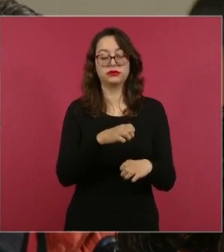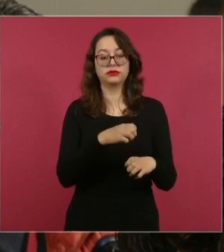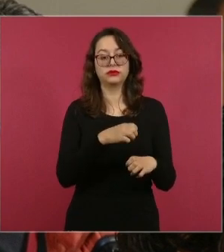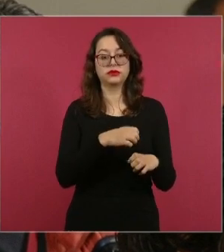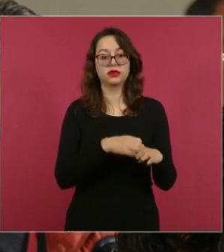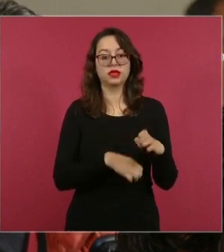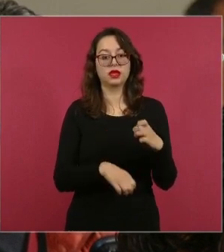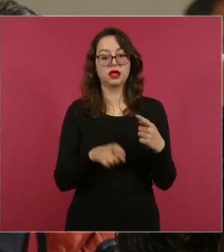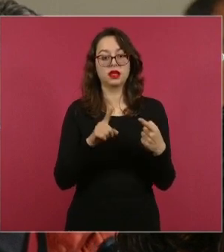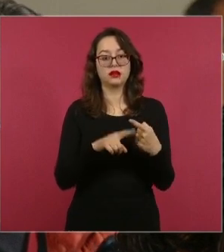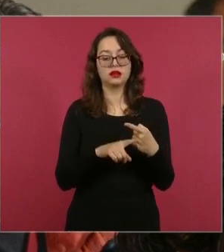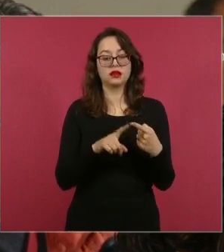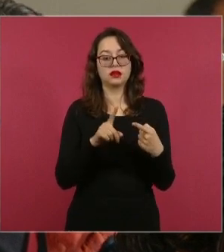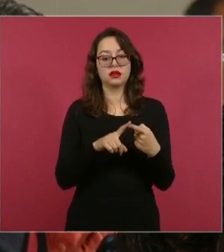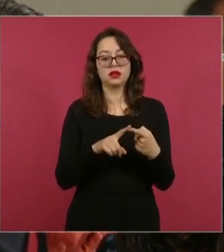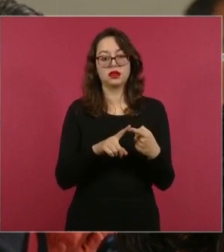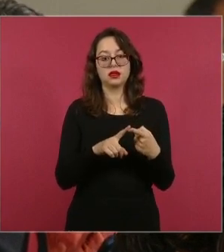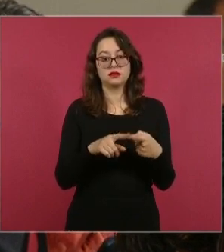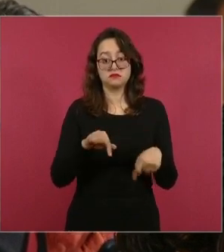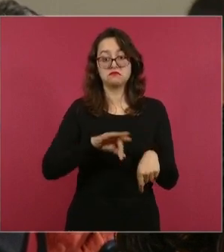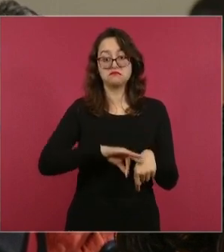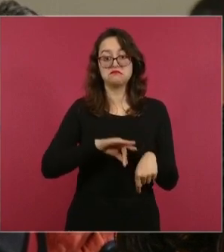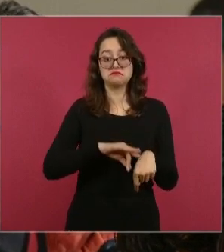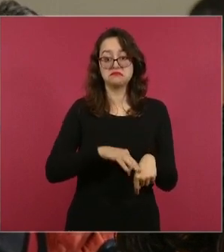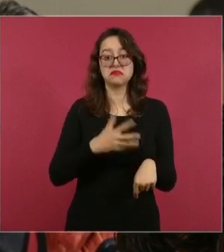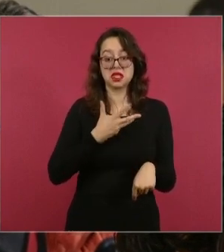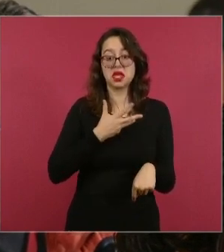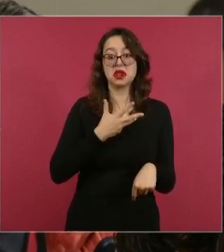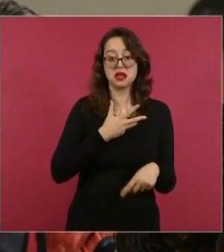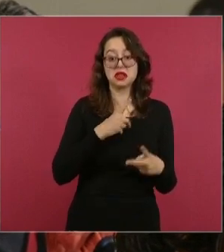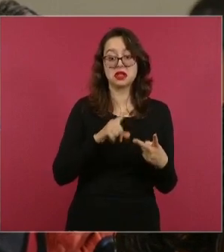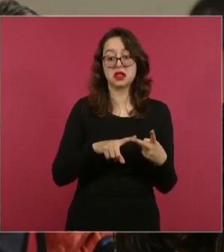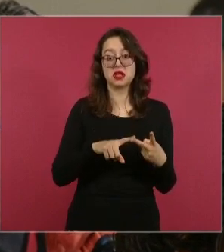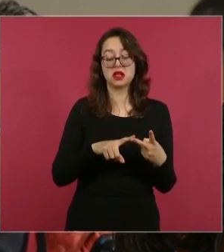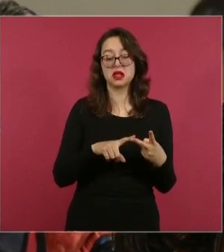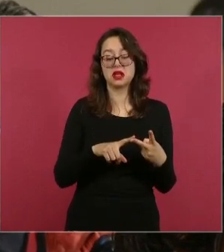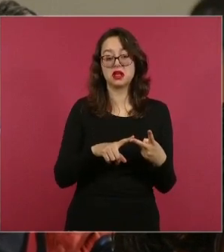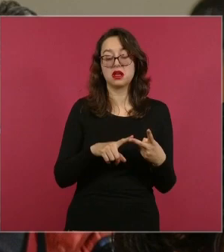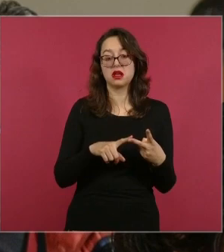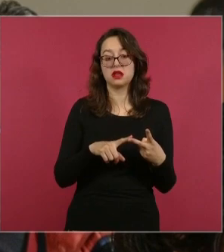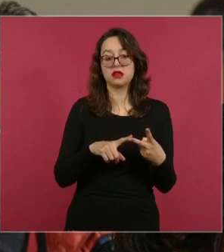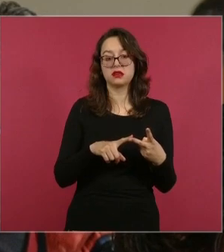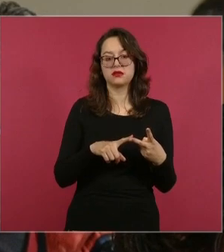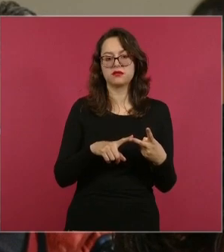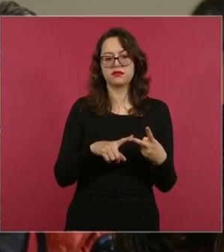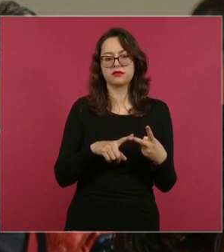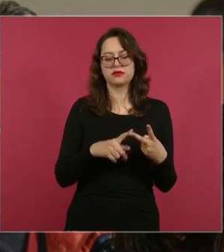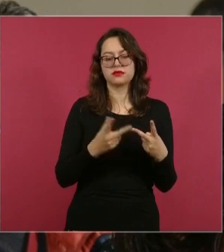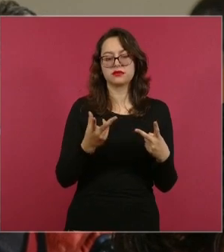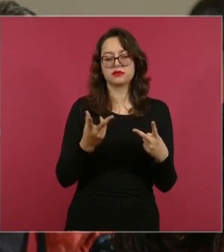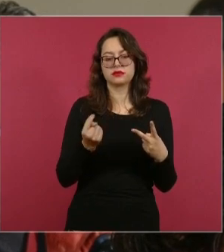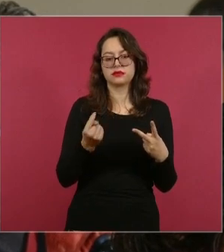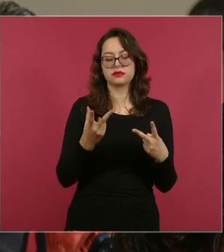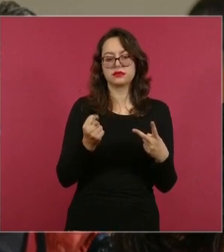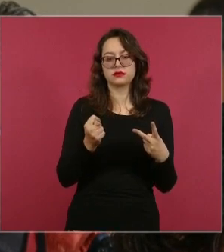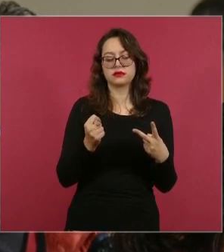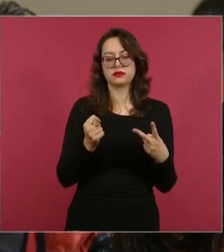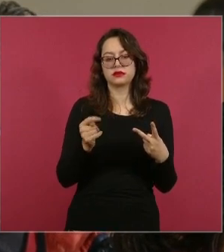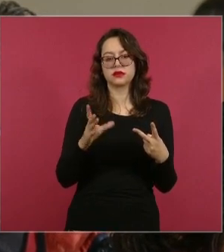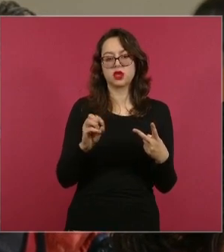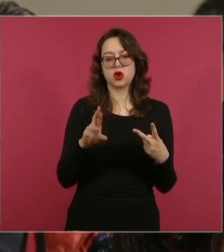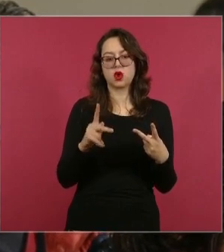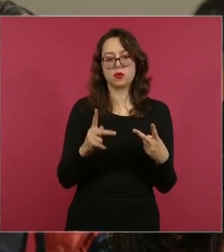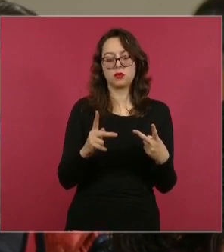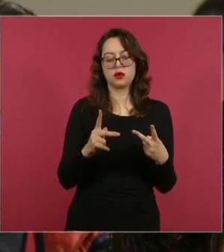Tank farman capital de México y tel con portal Sad cb y